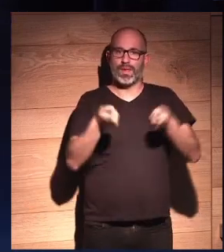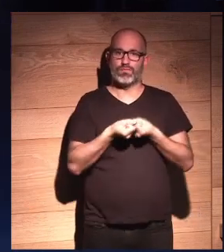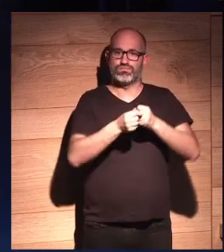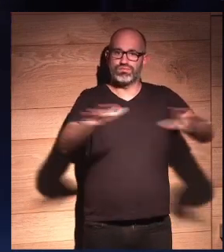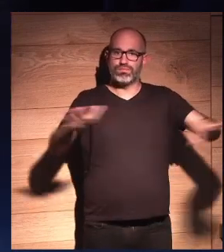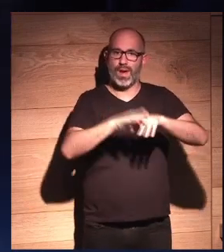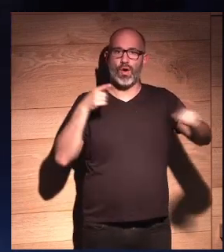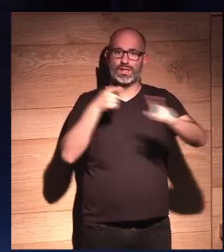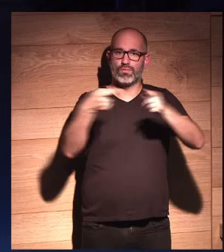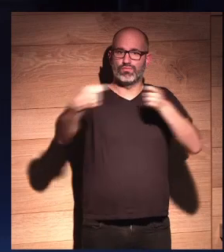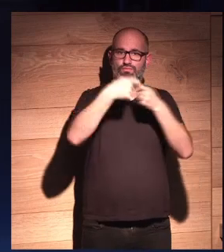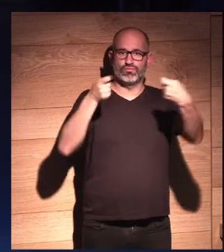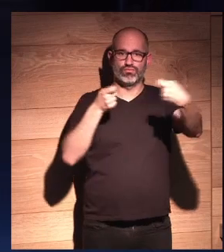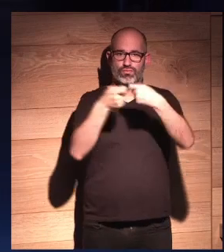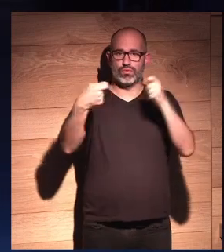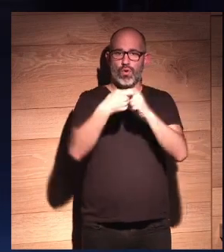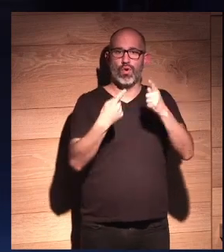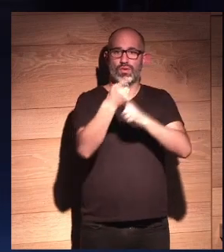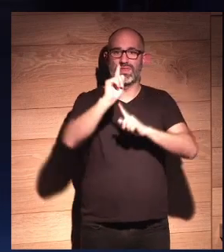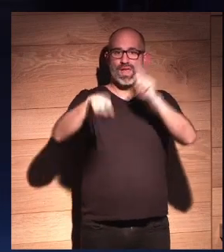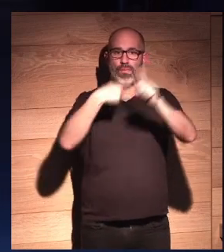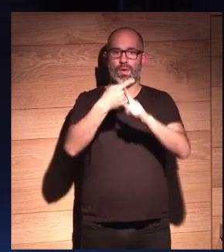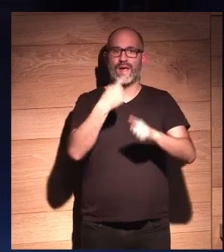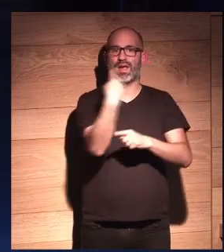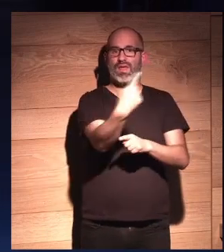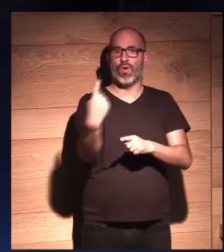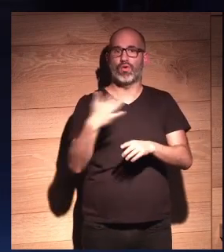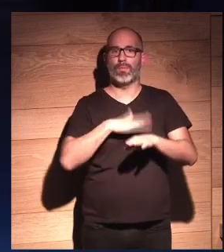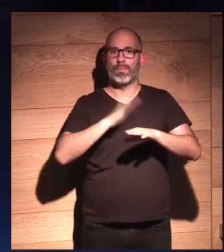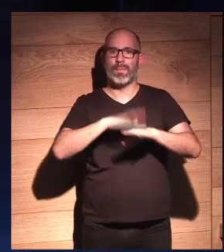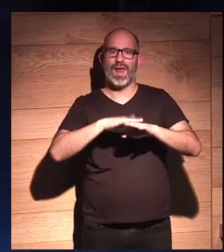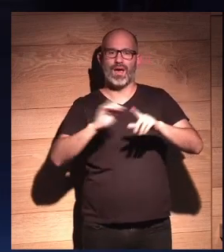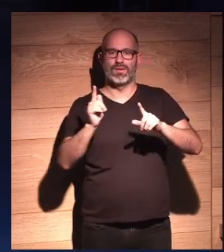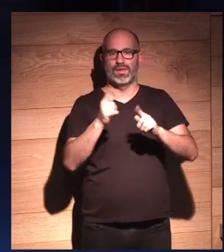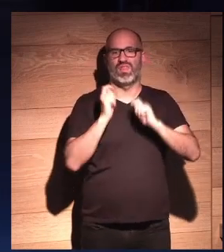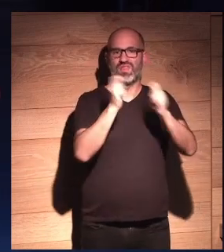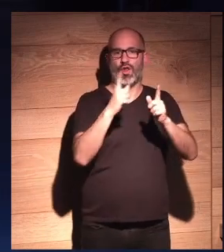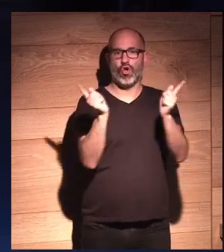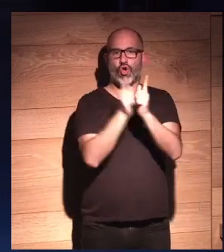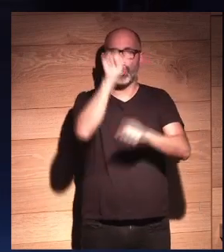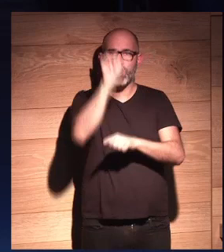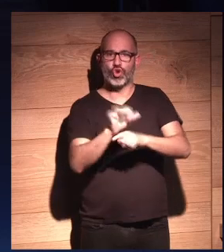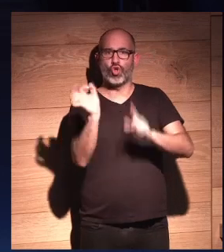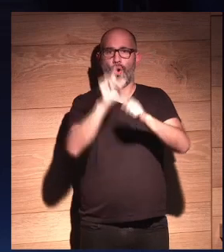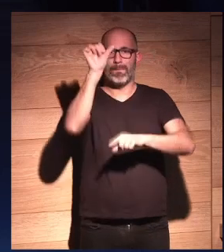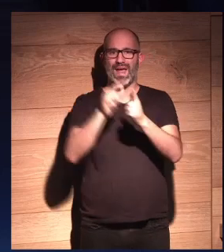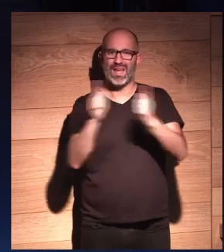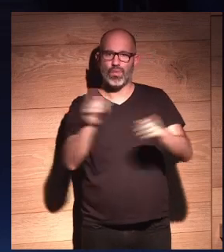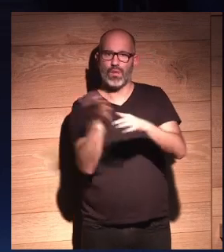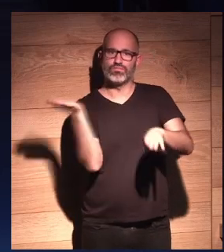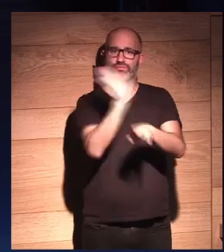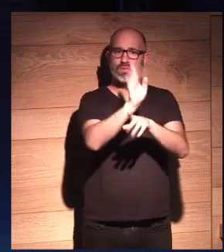crowdfunding y una de las recompensas van a ser 10 euros, 20 euros, por tener el corto, la película, lo que vais a hacer,